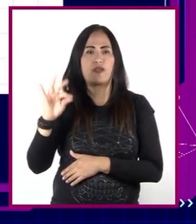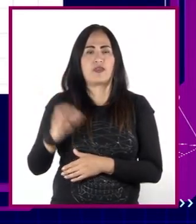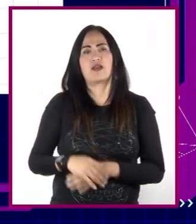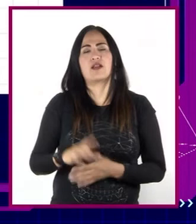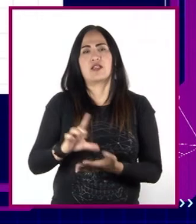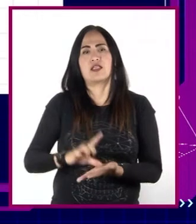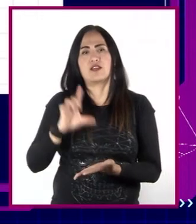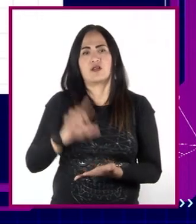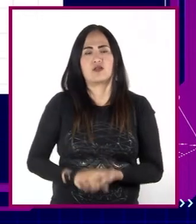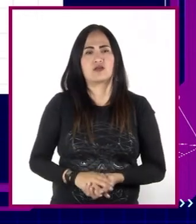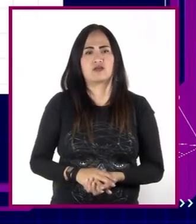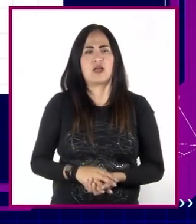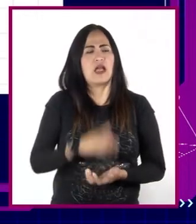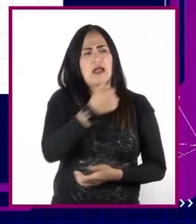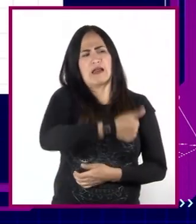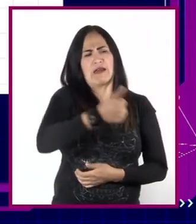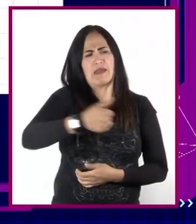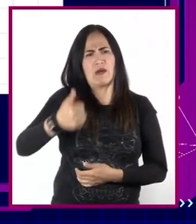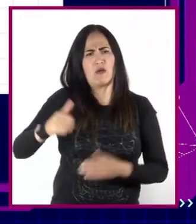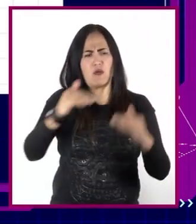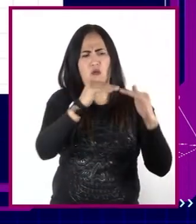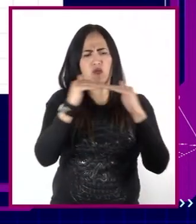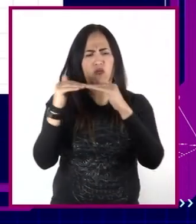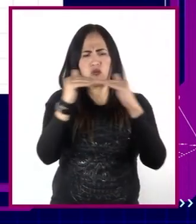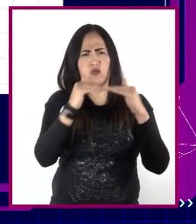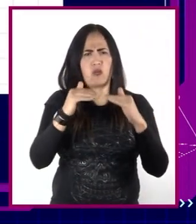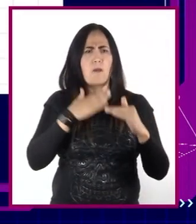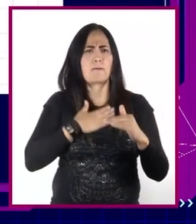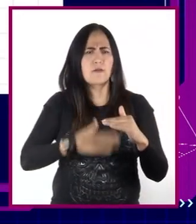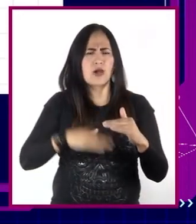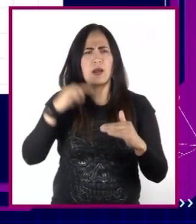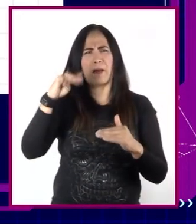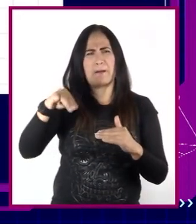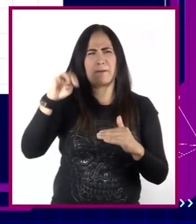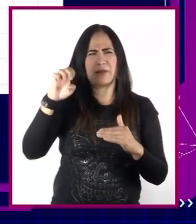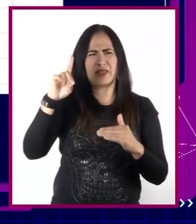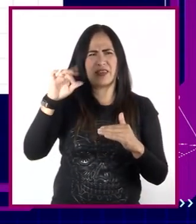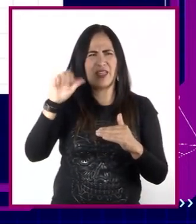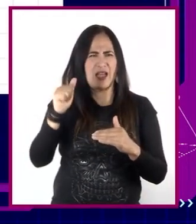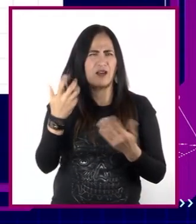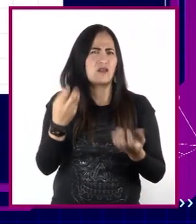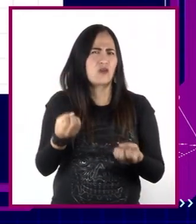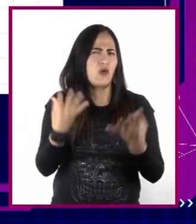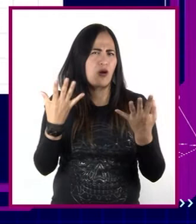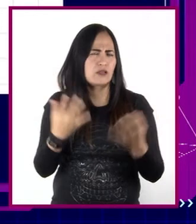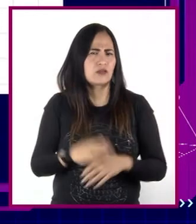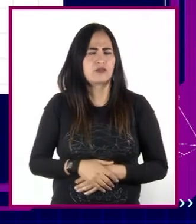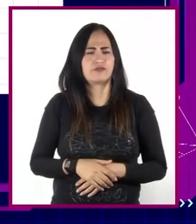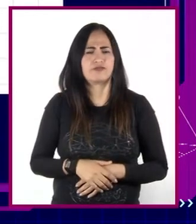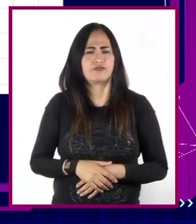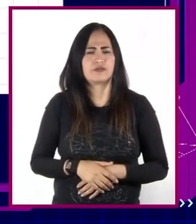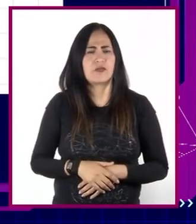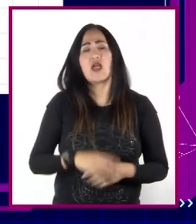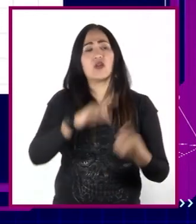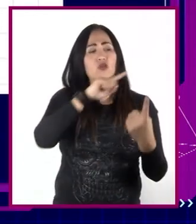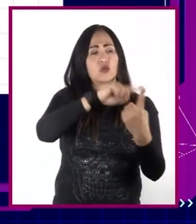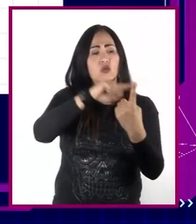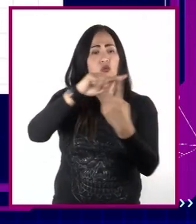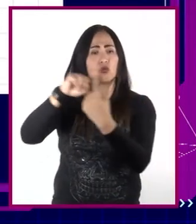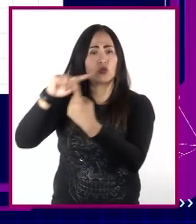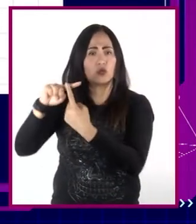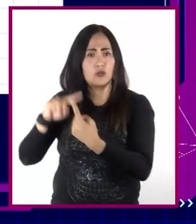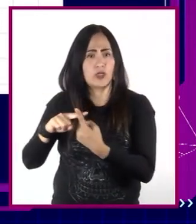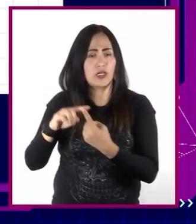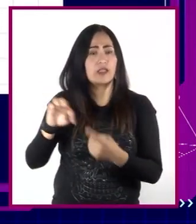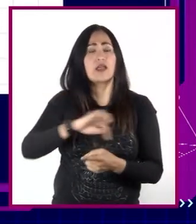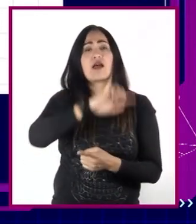promedio de lo que aportó cada uno? Para obtener el promedio de leche, debemos sumar todos los litros y